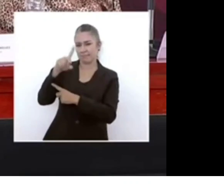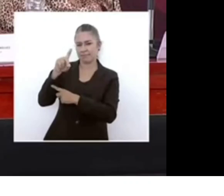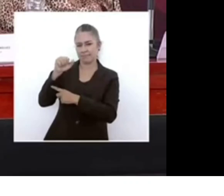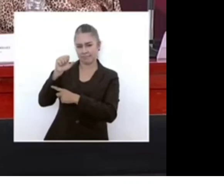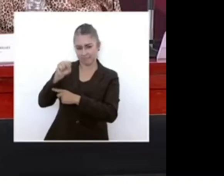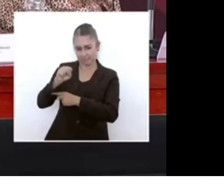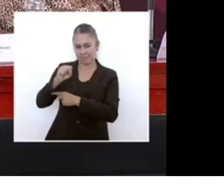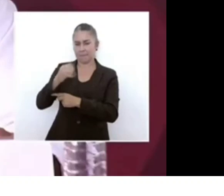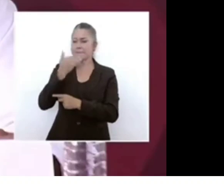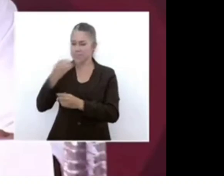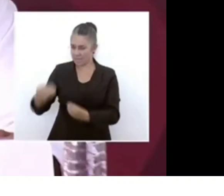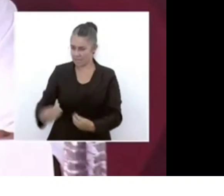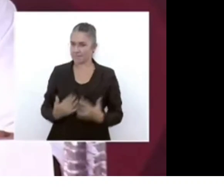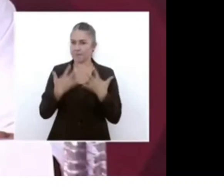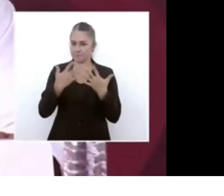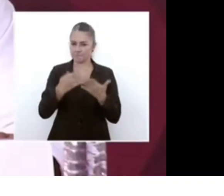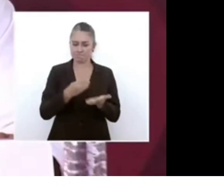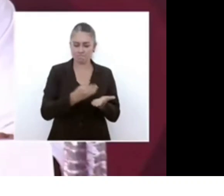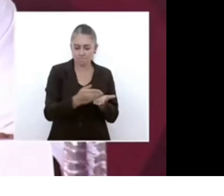En este estado,